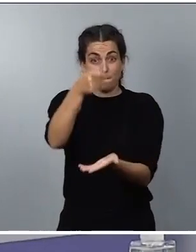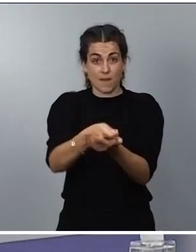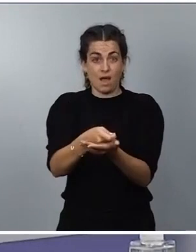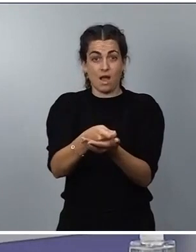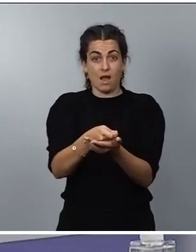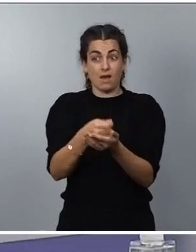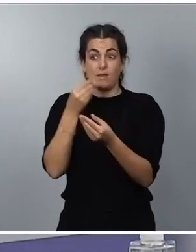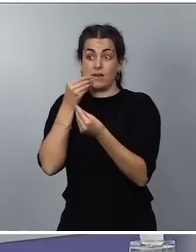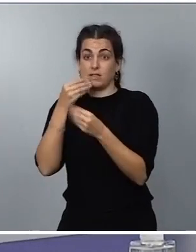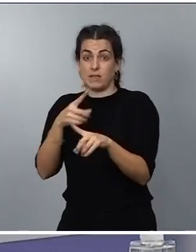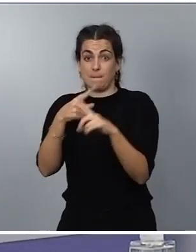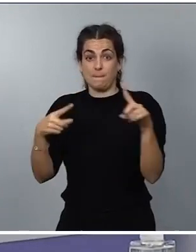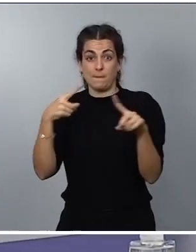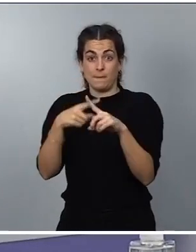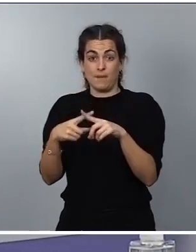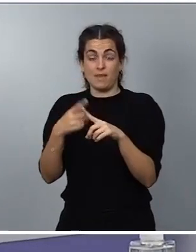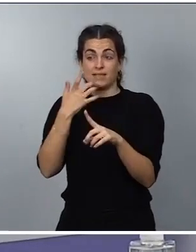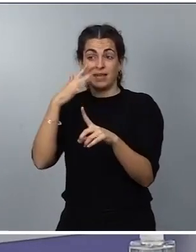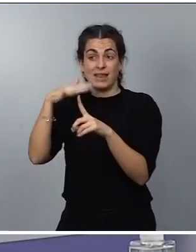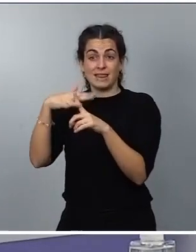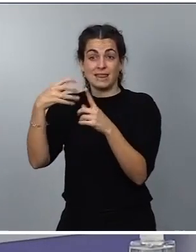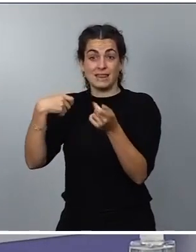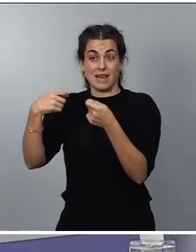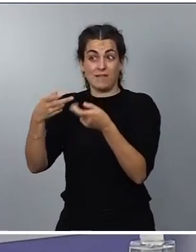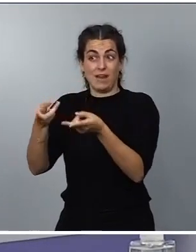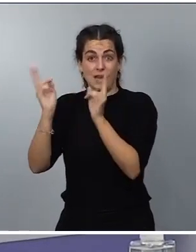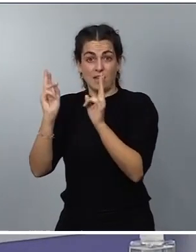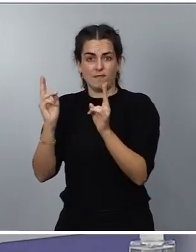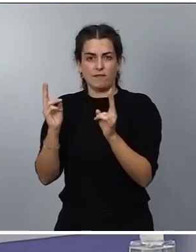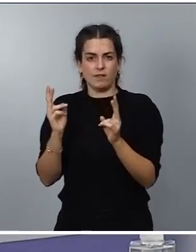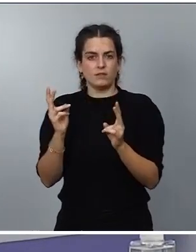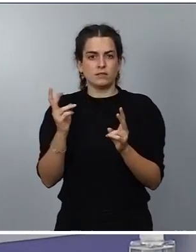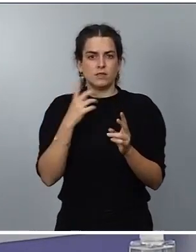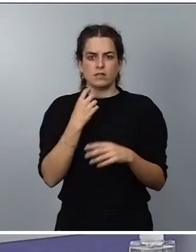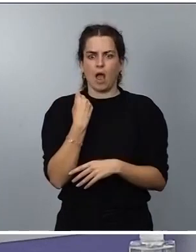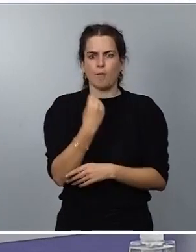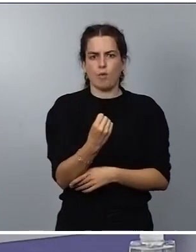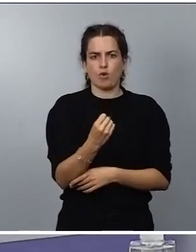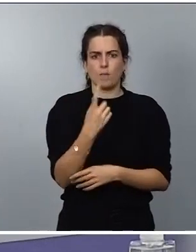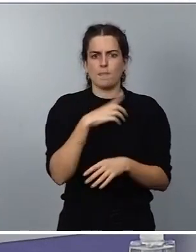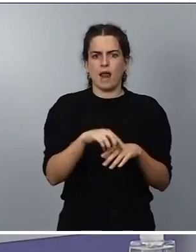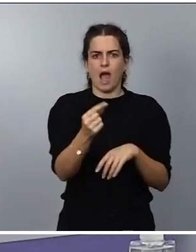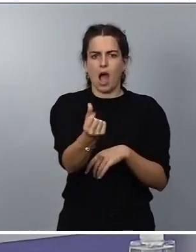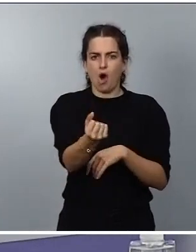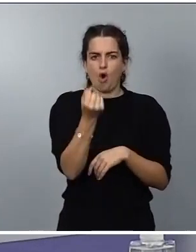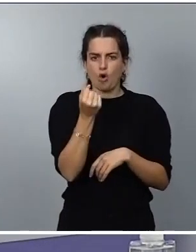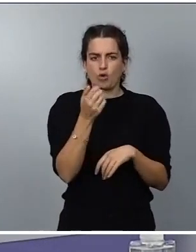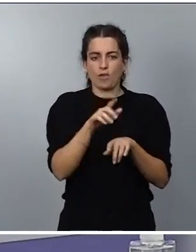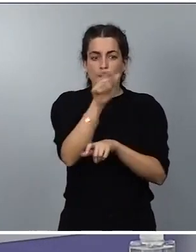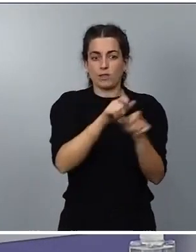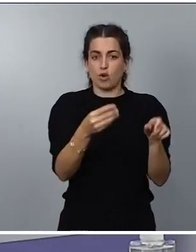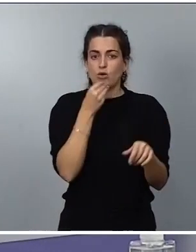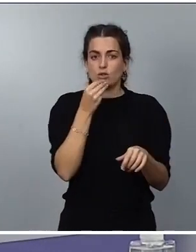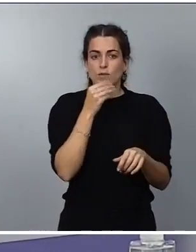consumidores que tienen tarifas del mercado libre ha jugado siempre a favor de un mayor ahorro por parte de los consumidores que tienen tarifa PVPC.